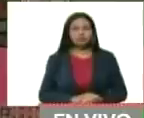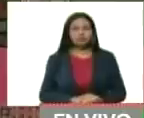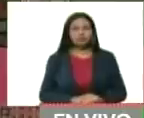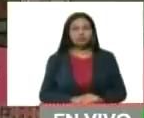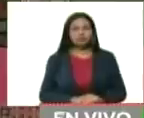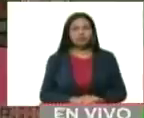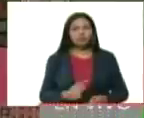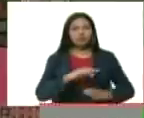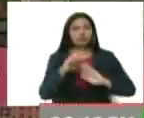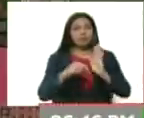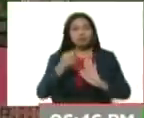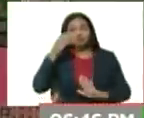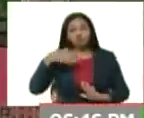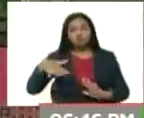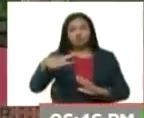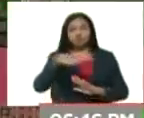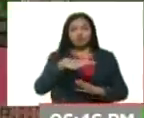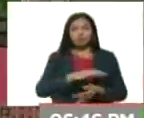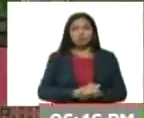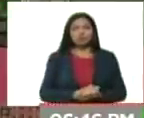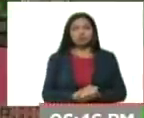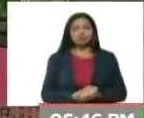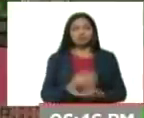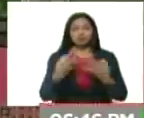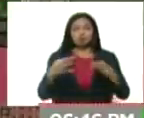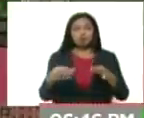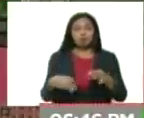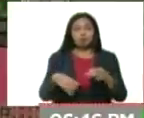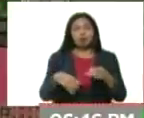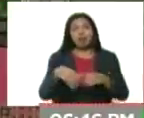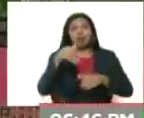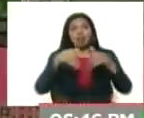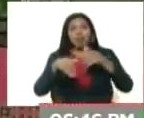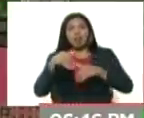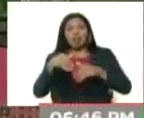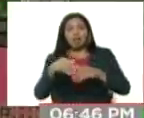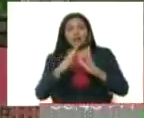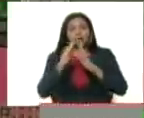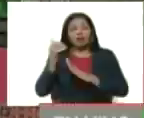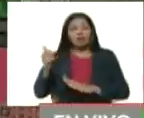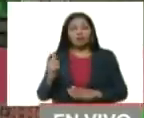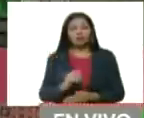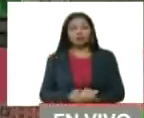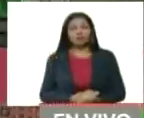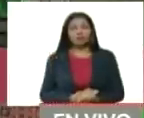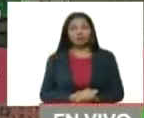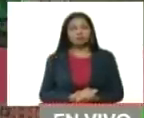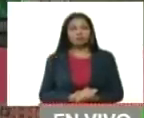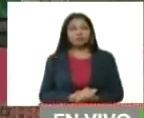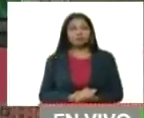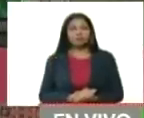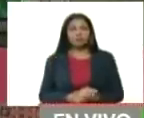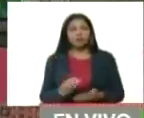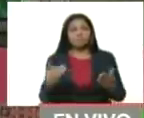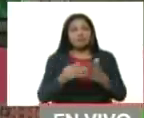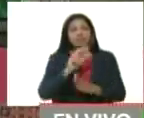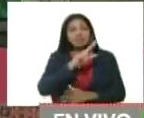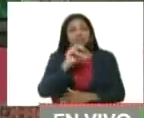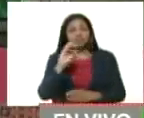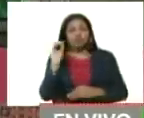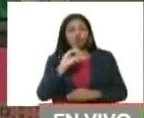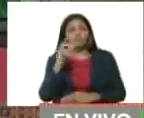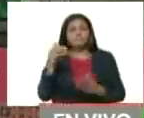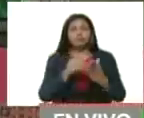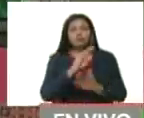al total de una población. Por lo general, las encuestas que hacen estas casas encuestadoras son 1.300,